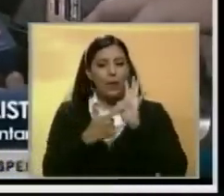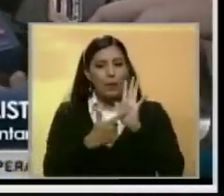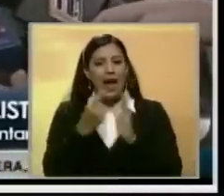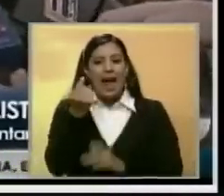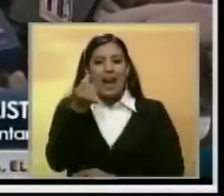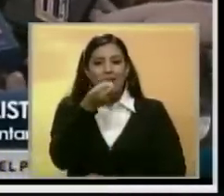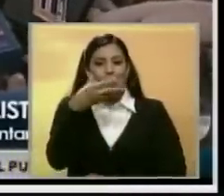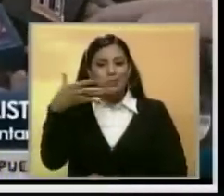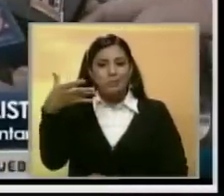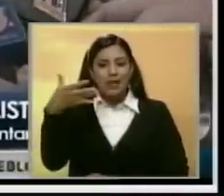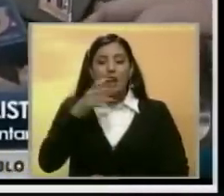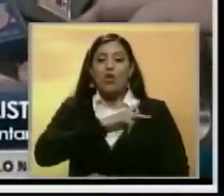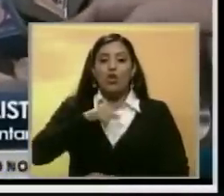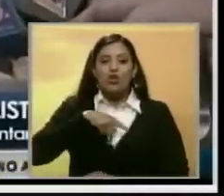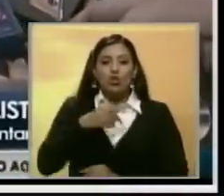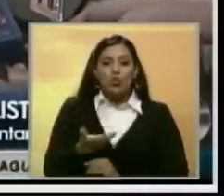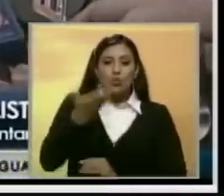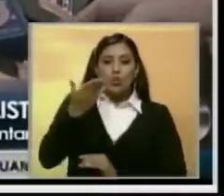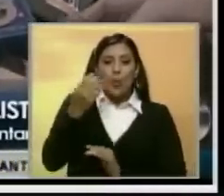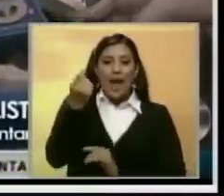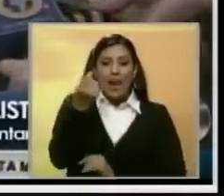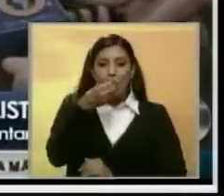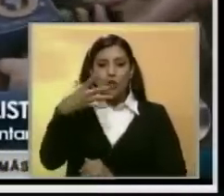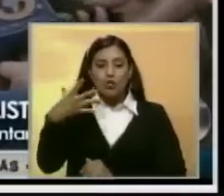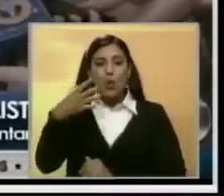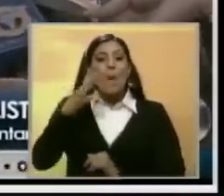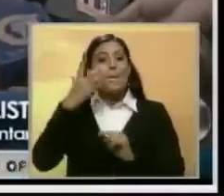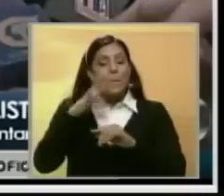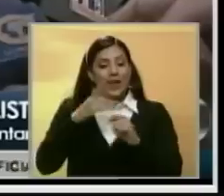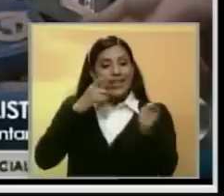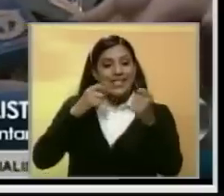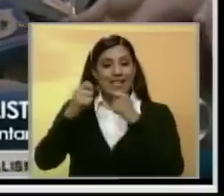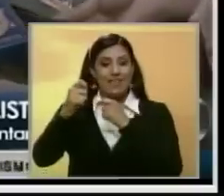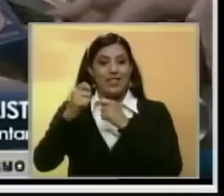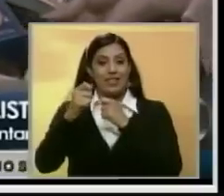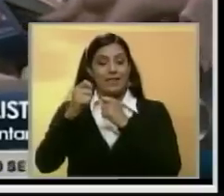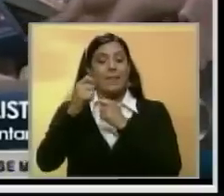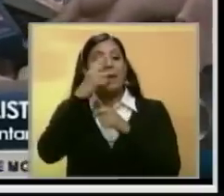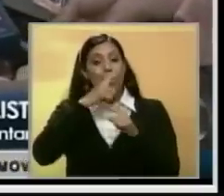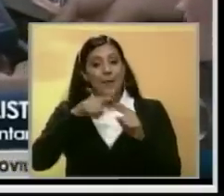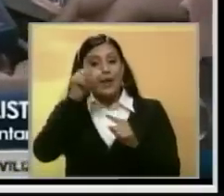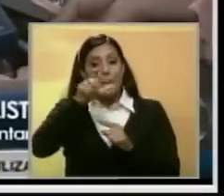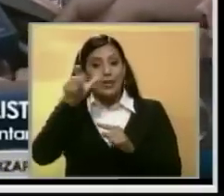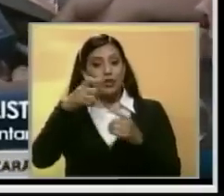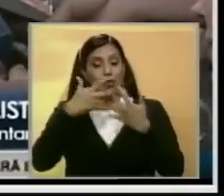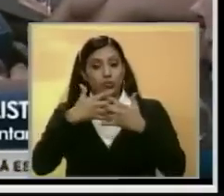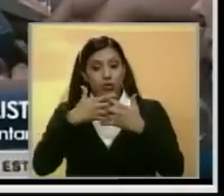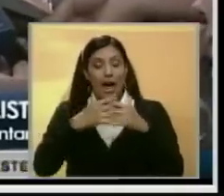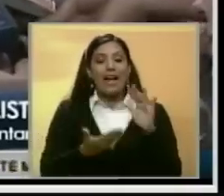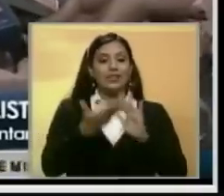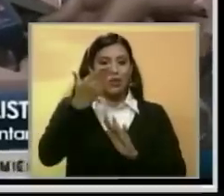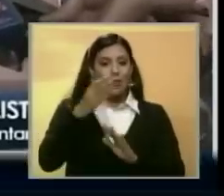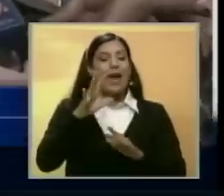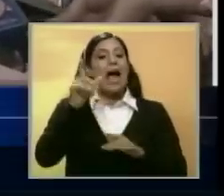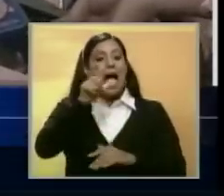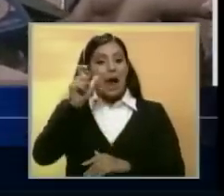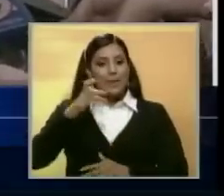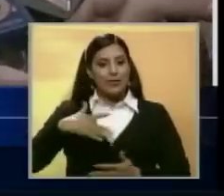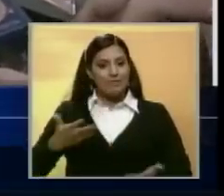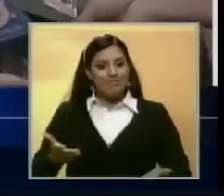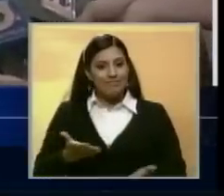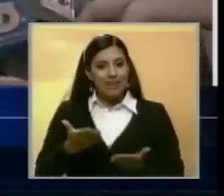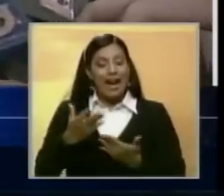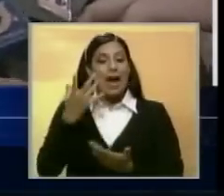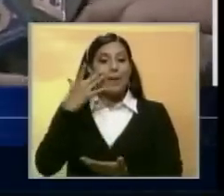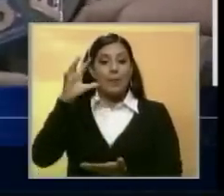arroz. Se hizo un ajuste del arroz no solamente para la comercializadora, sino también para el productor. Y eso incentivó tanto